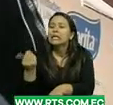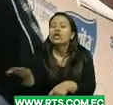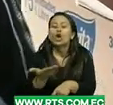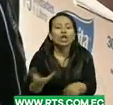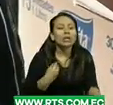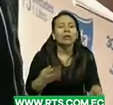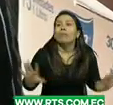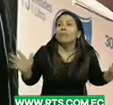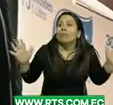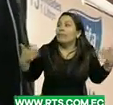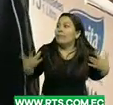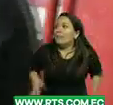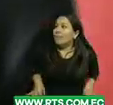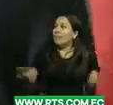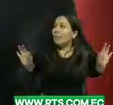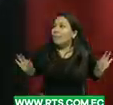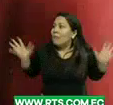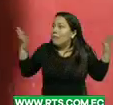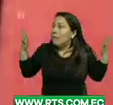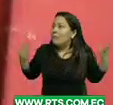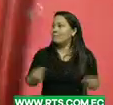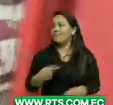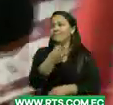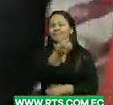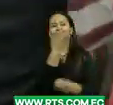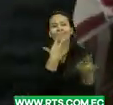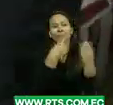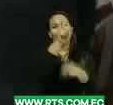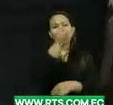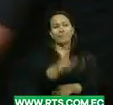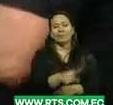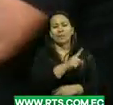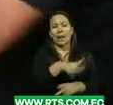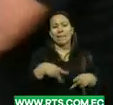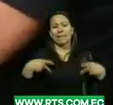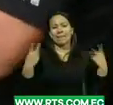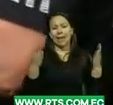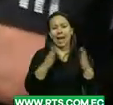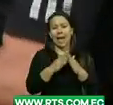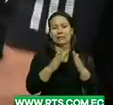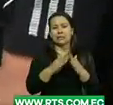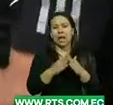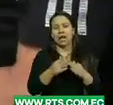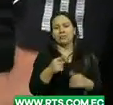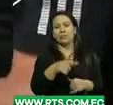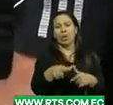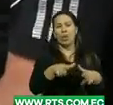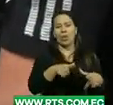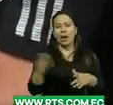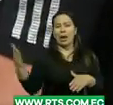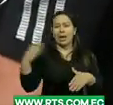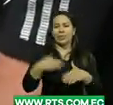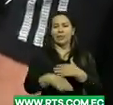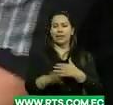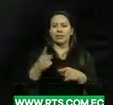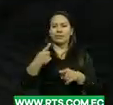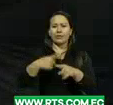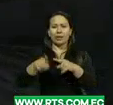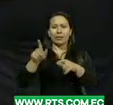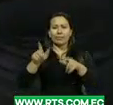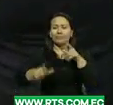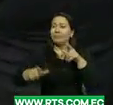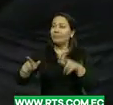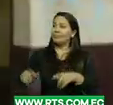tenemos nada, ¿qué carro vamos a tener? Era el testimonio de uno de los afectados. En su vivienda ingresaron varias personas,